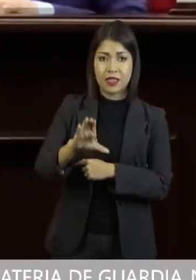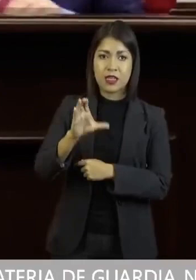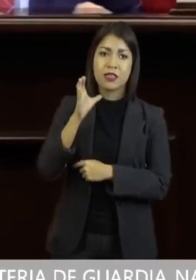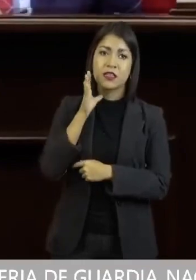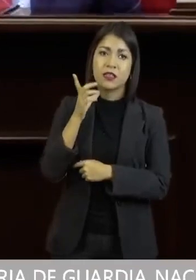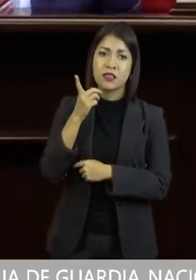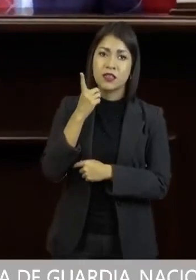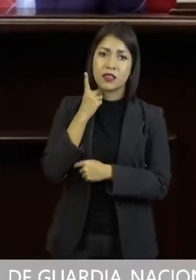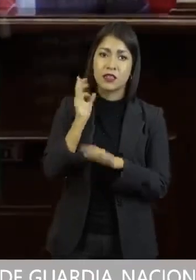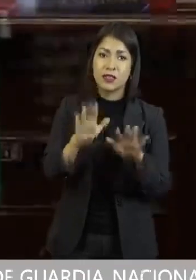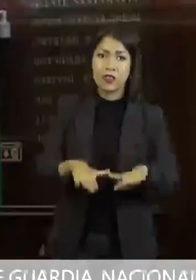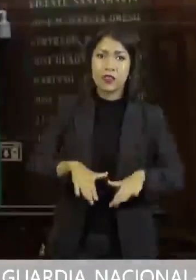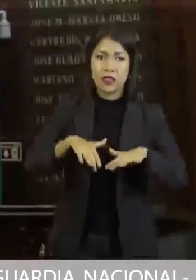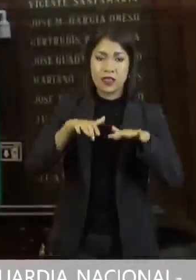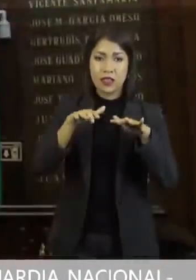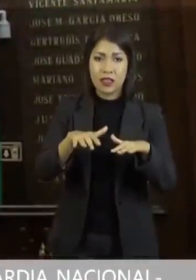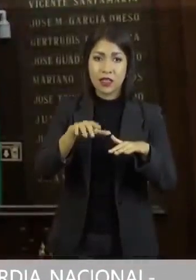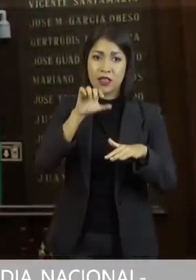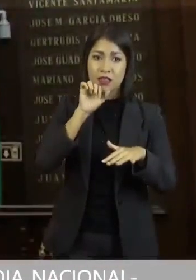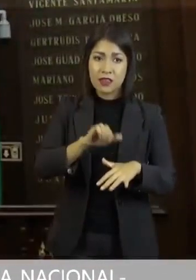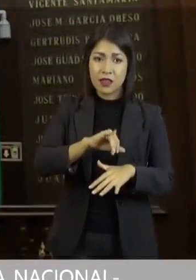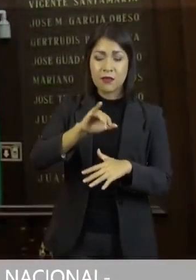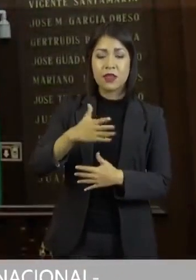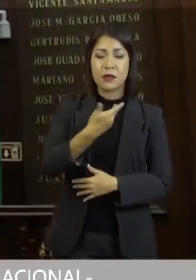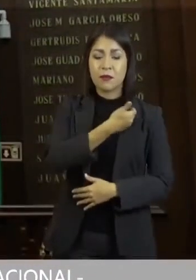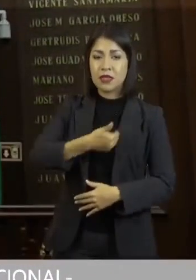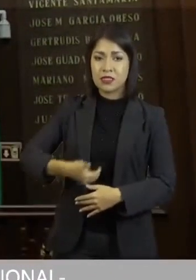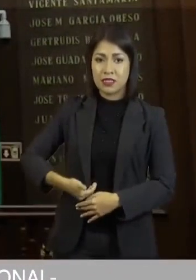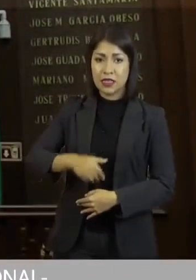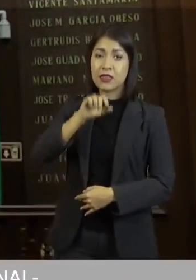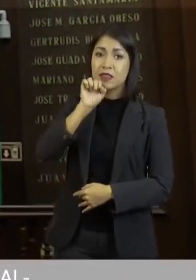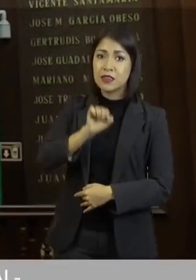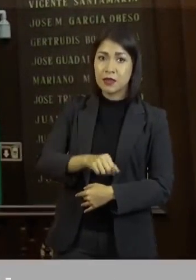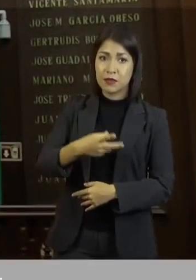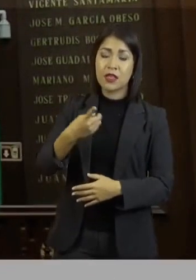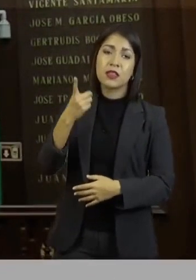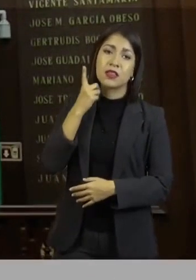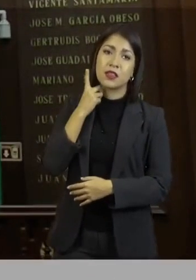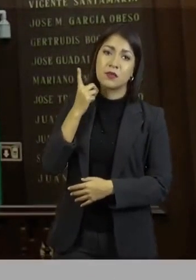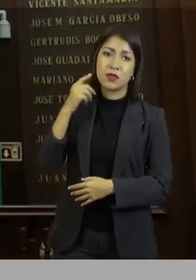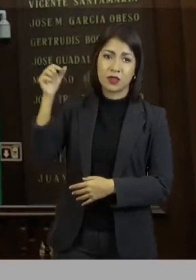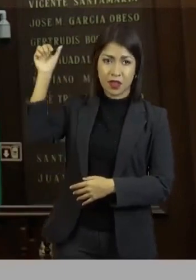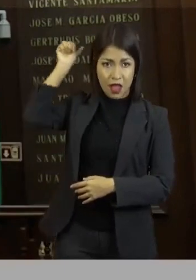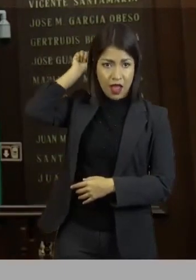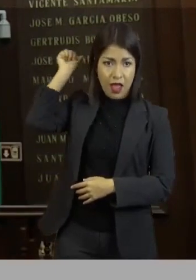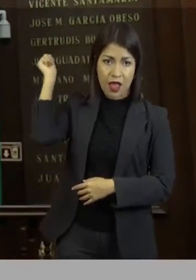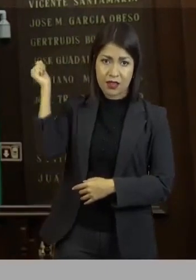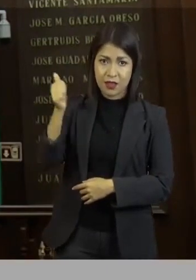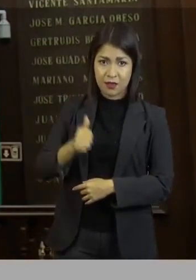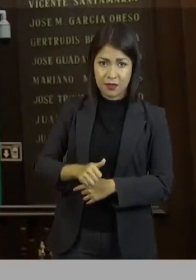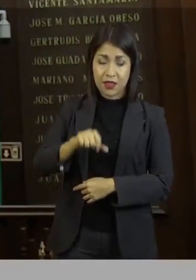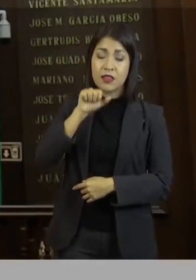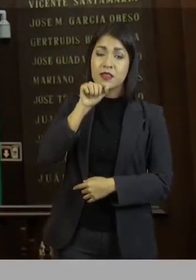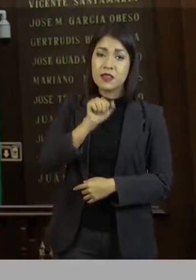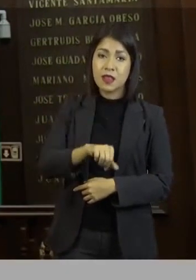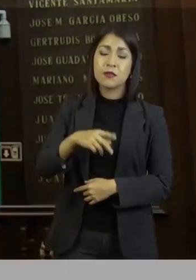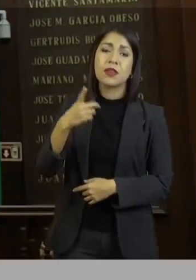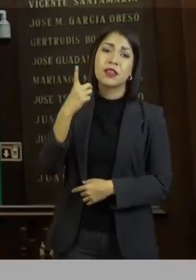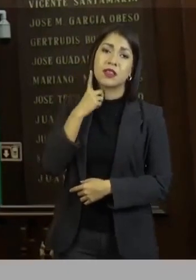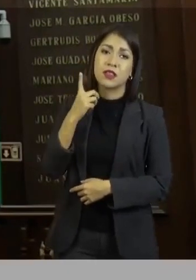al diputado Jesús Hernández Peña, presidente, a la diputada Anabel Franco Carrizales, a la